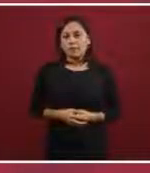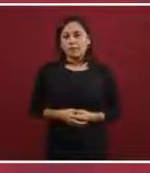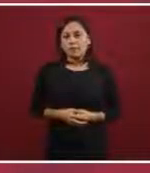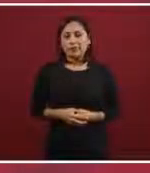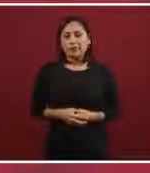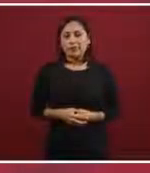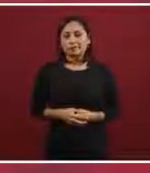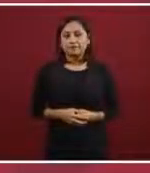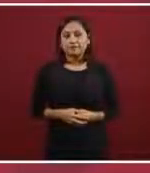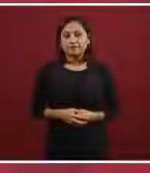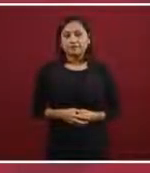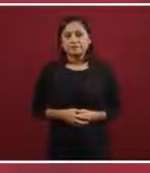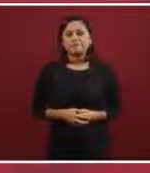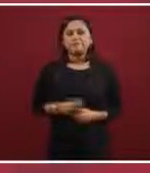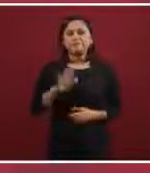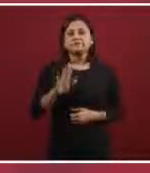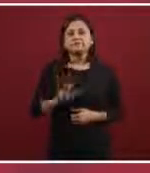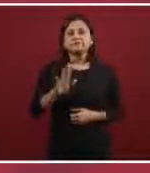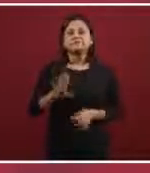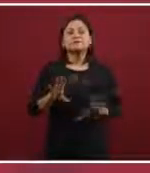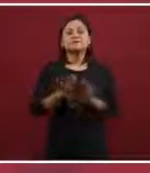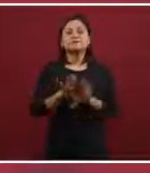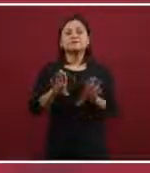y el grito de las ranas